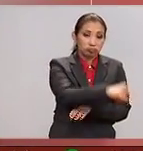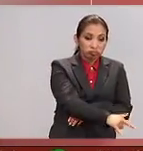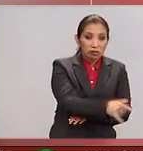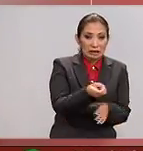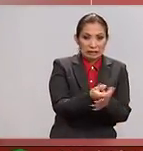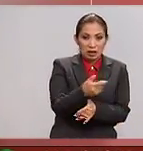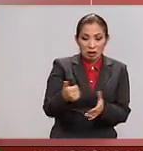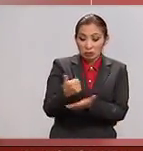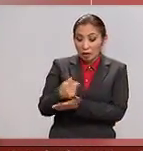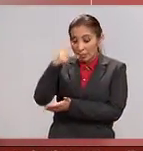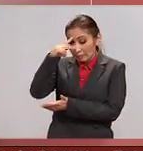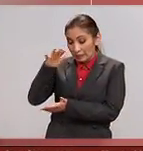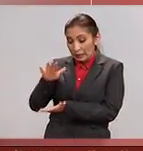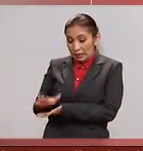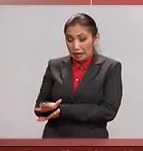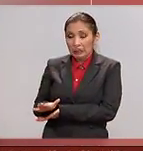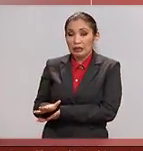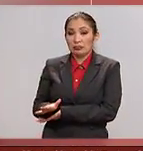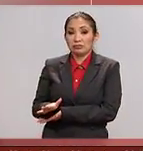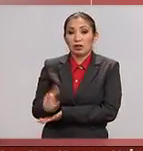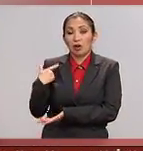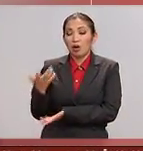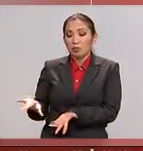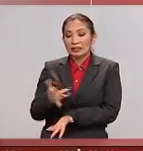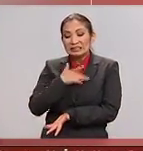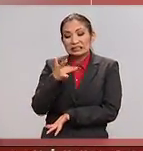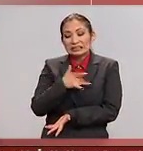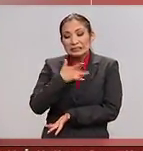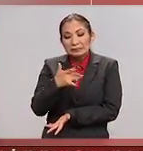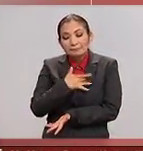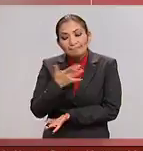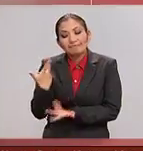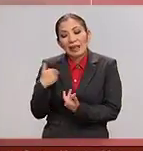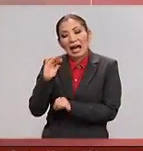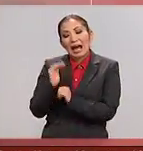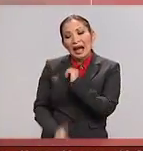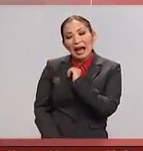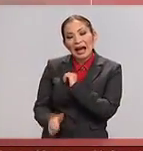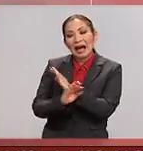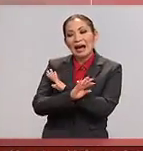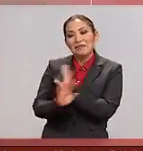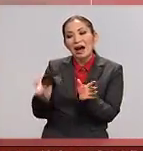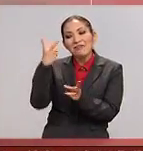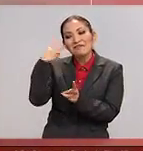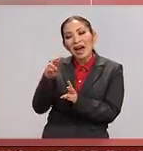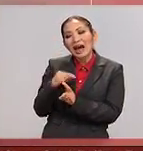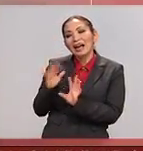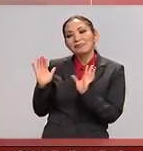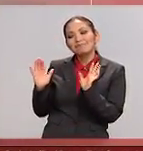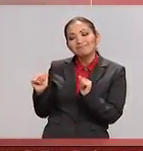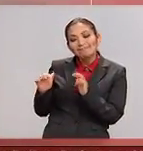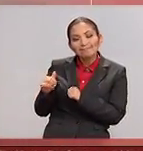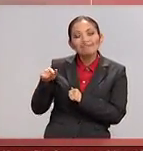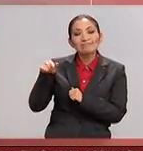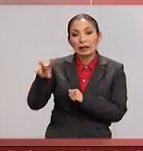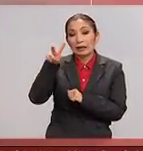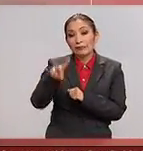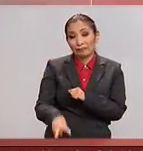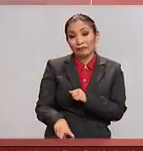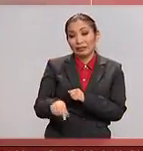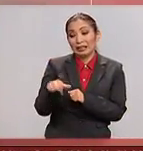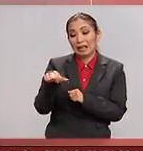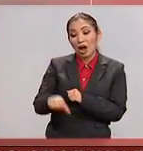salida de la Ciudad de México tiene un sentimiento de que se está acabando el viaje papal. Realmente